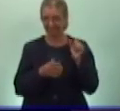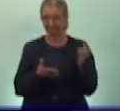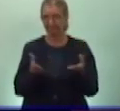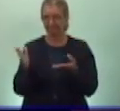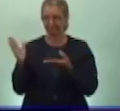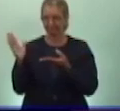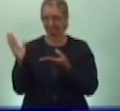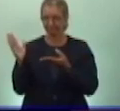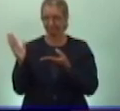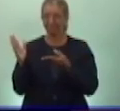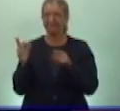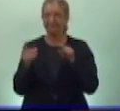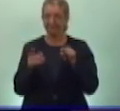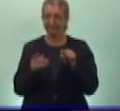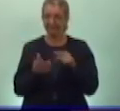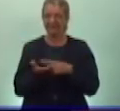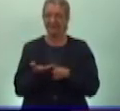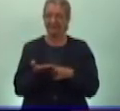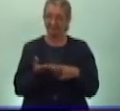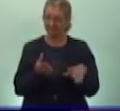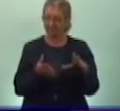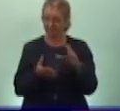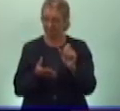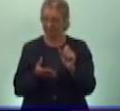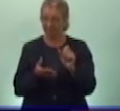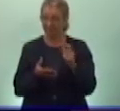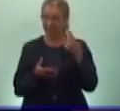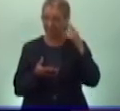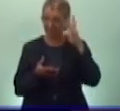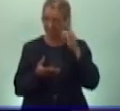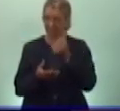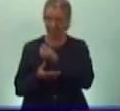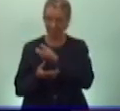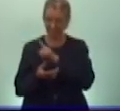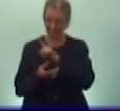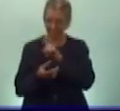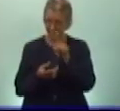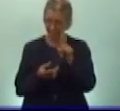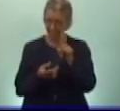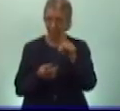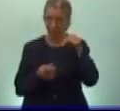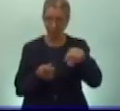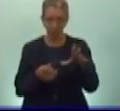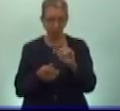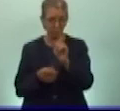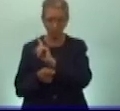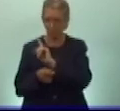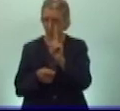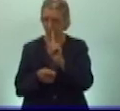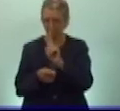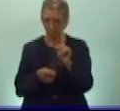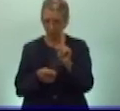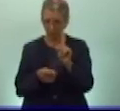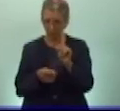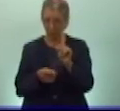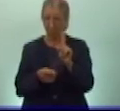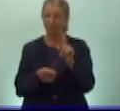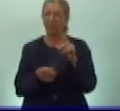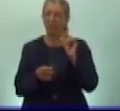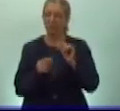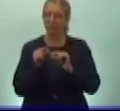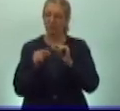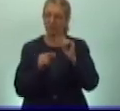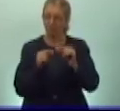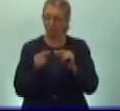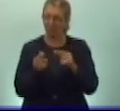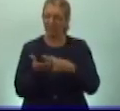O sea, como actividades para la semana, les propongo que realicen los ejercicios 1, 2 y 6 de la página